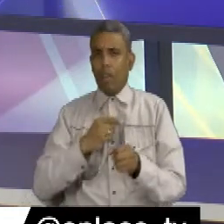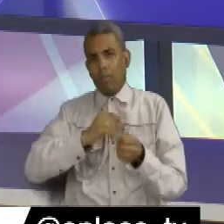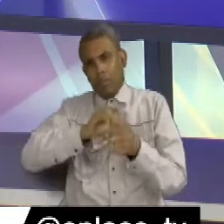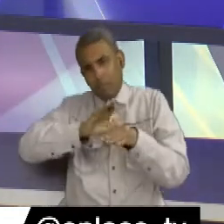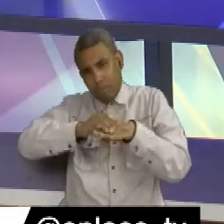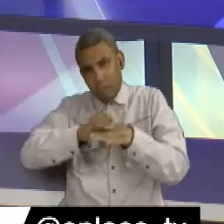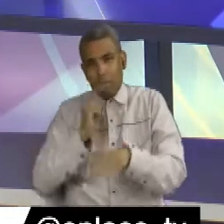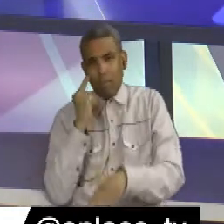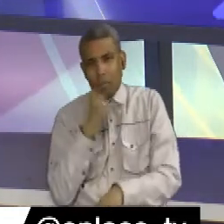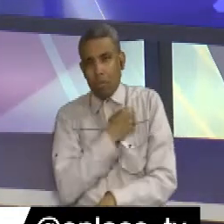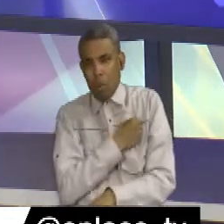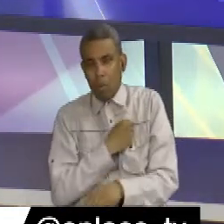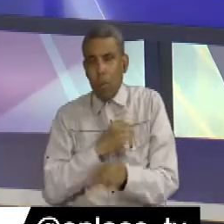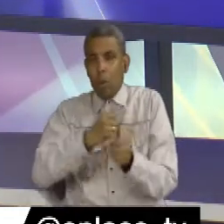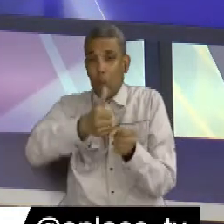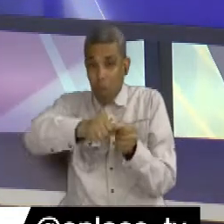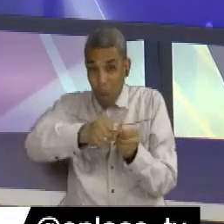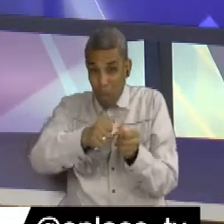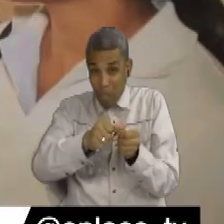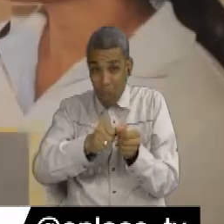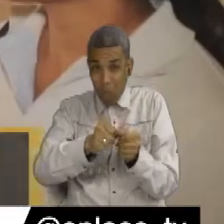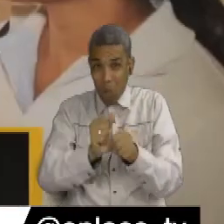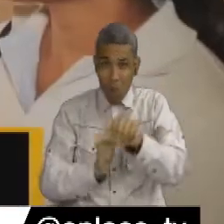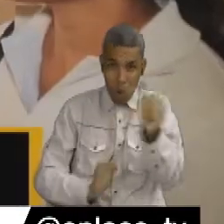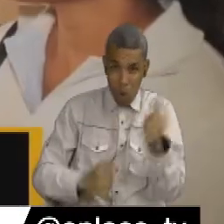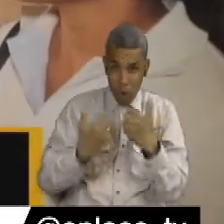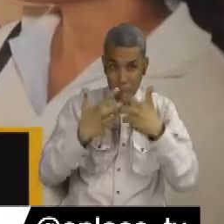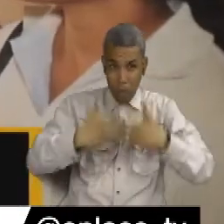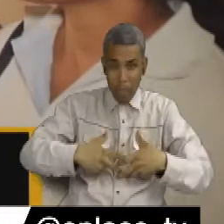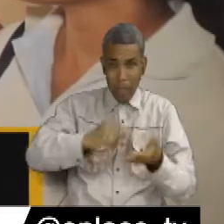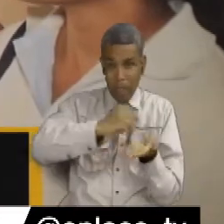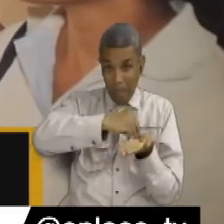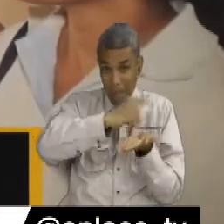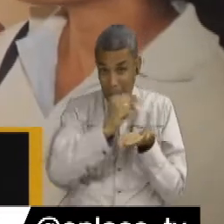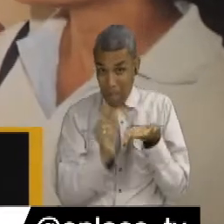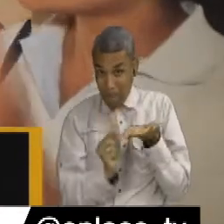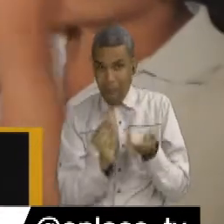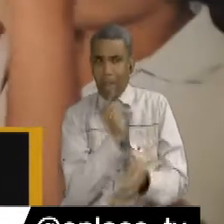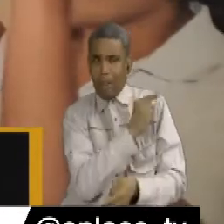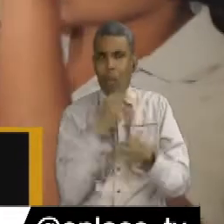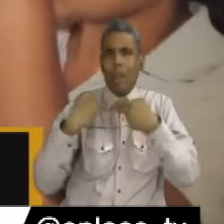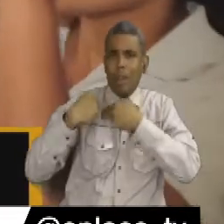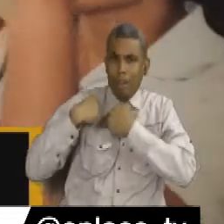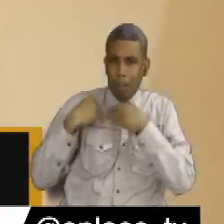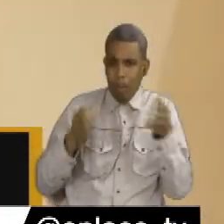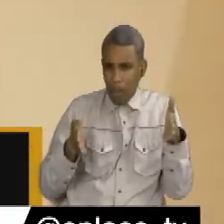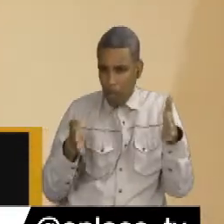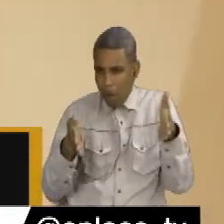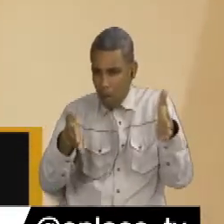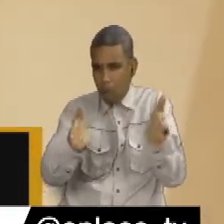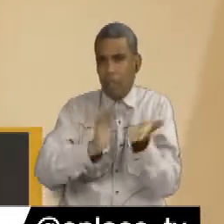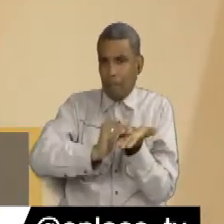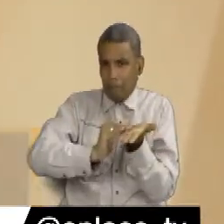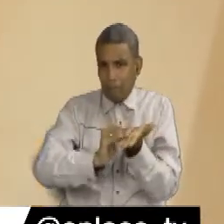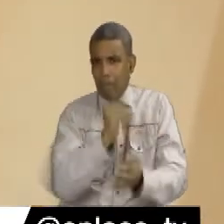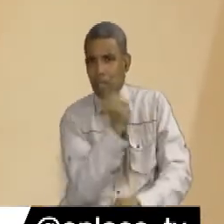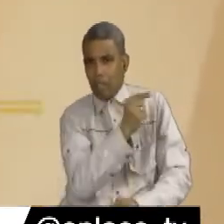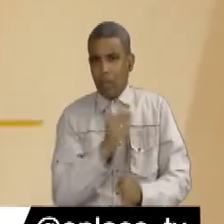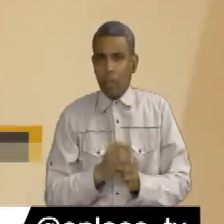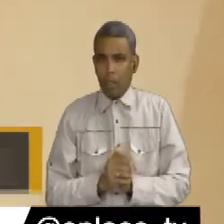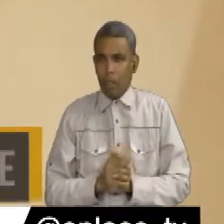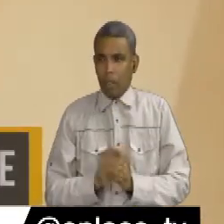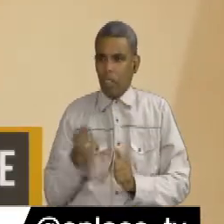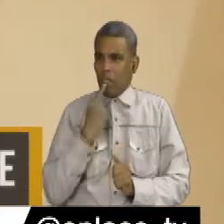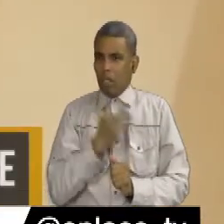en esta arteria vial. La administración municipal aseguró que no cuenta con los recursos para habilitar y darle mantenimiento a la